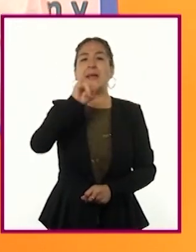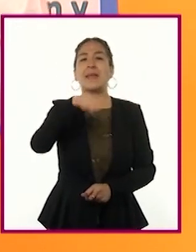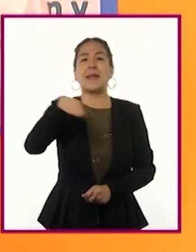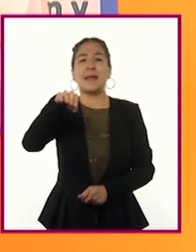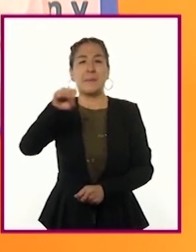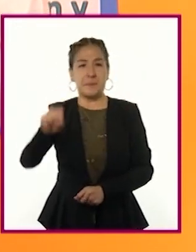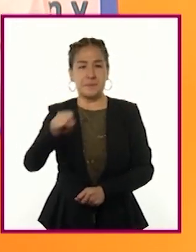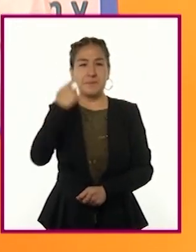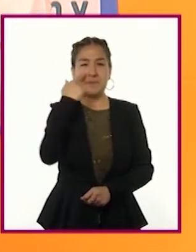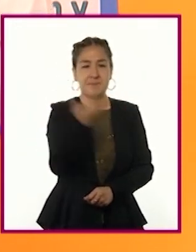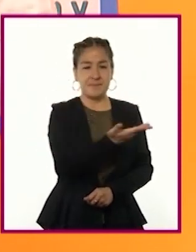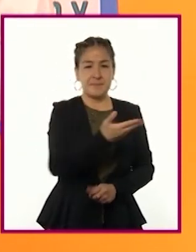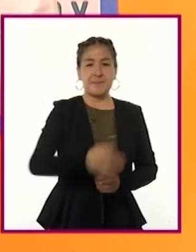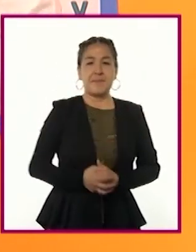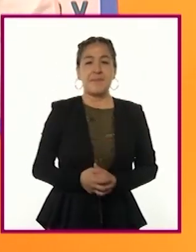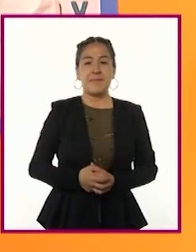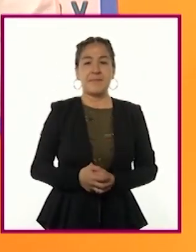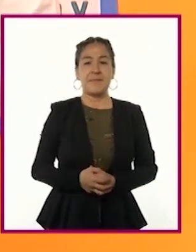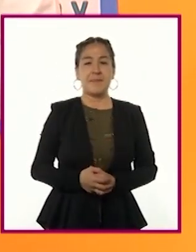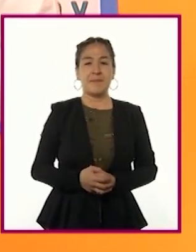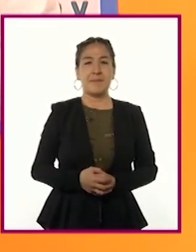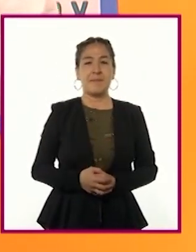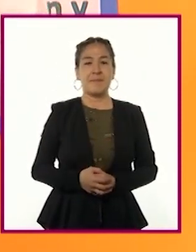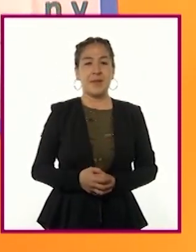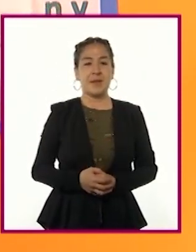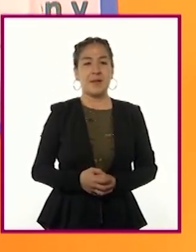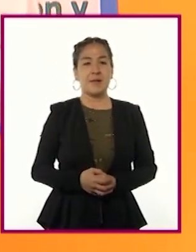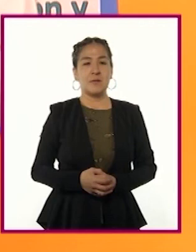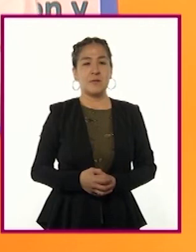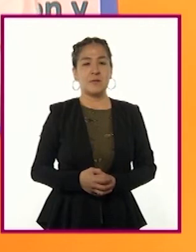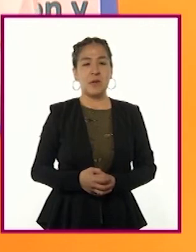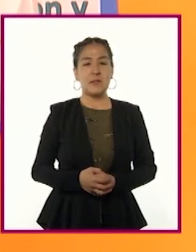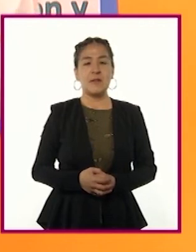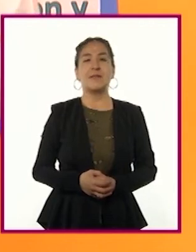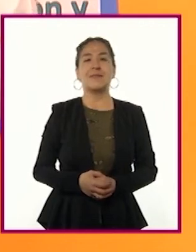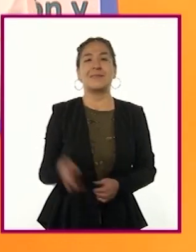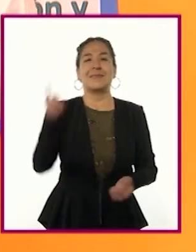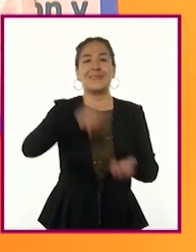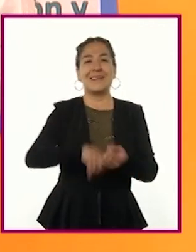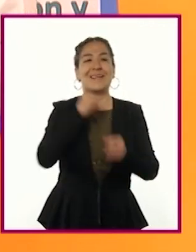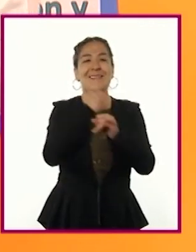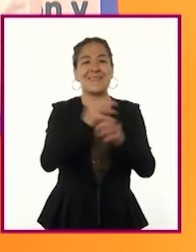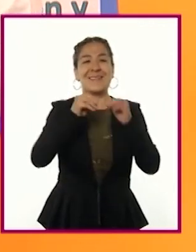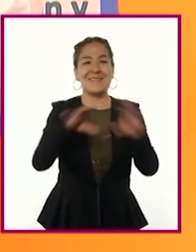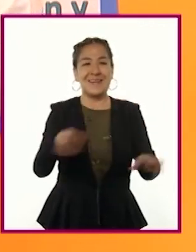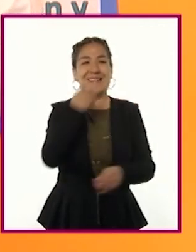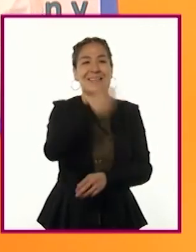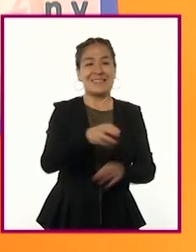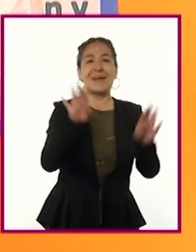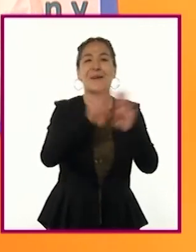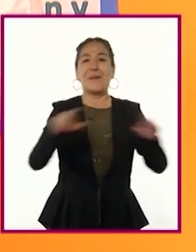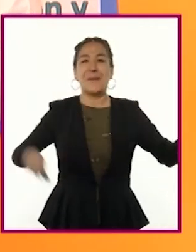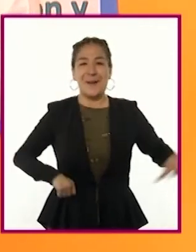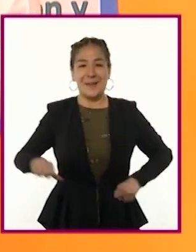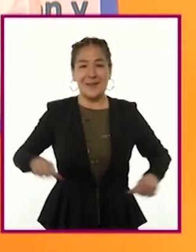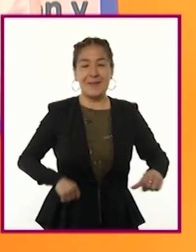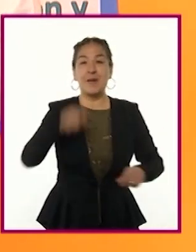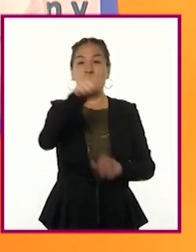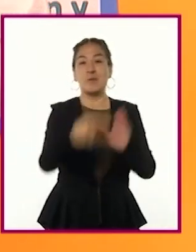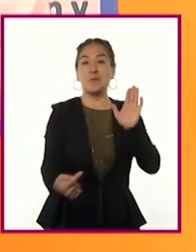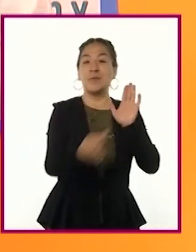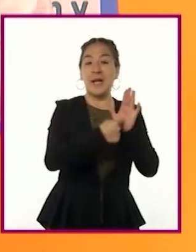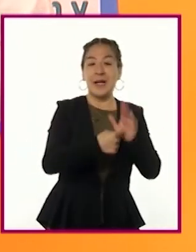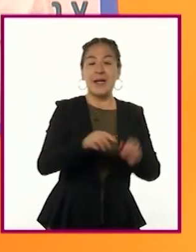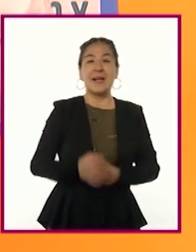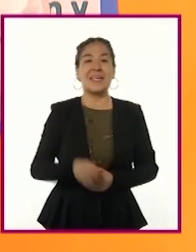Instituto Mexicano del Seguro Social, que ven en pantalla. Exploren sus apartados y pongan atención a la actividad que se muestra en el botón